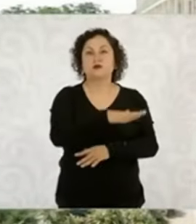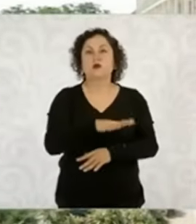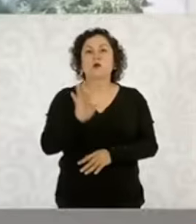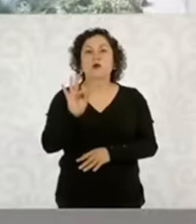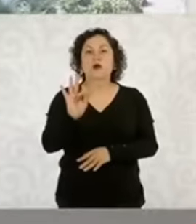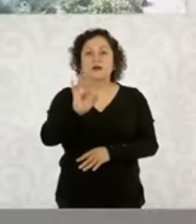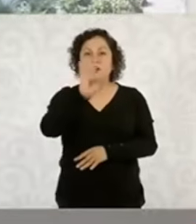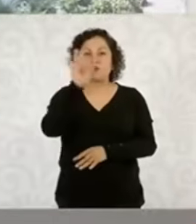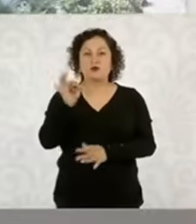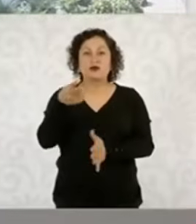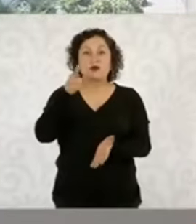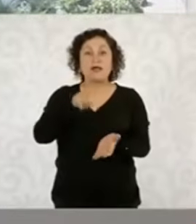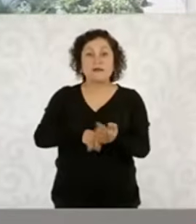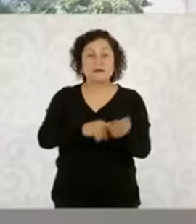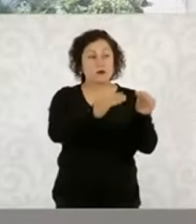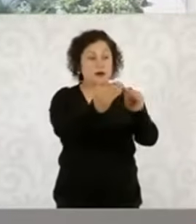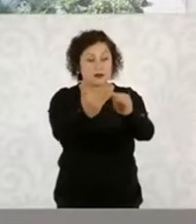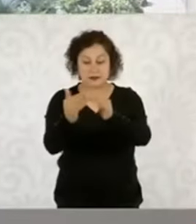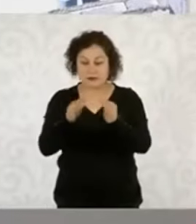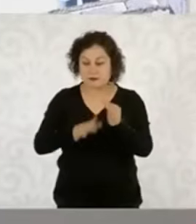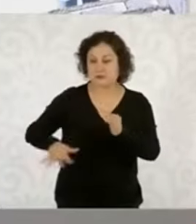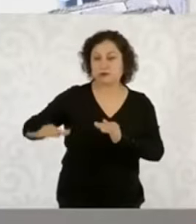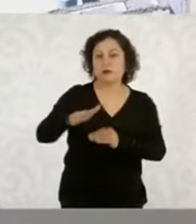conjunto habitacional. Adelante.